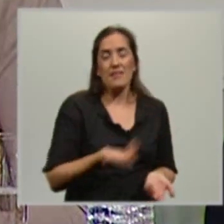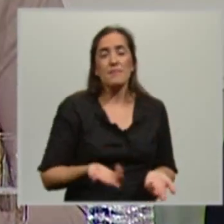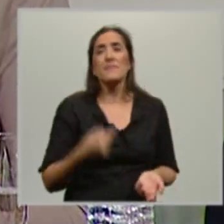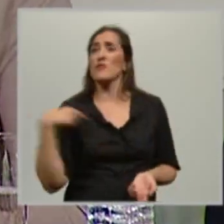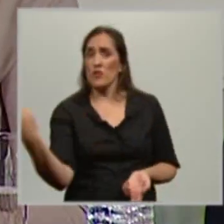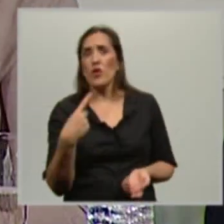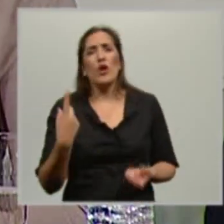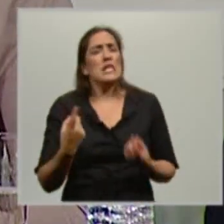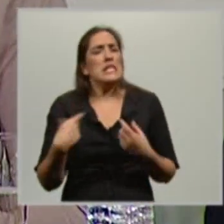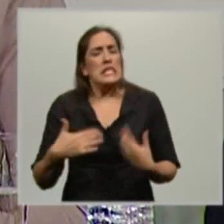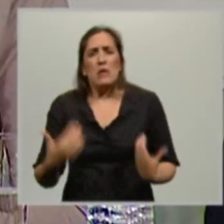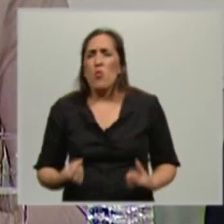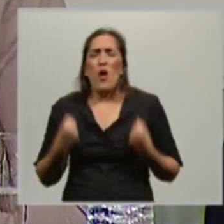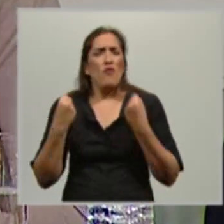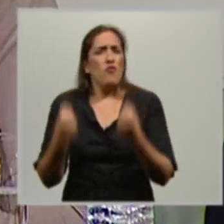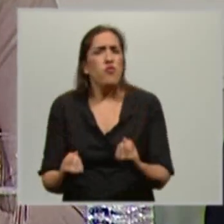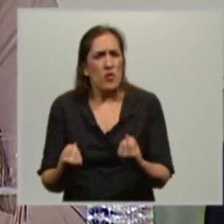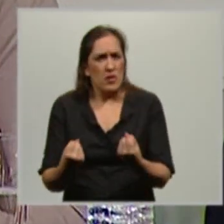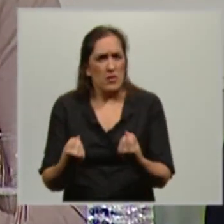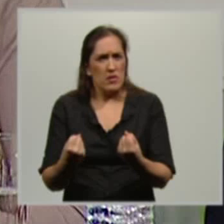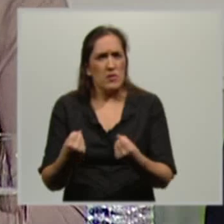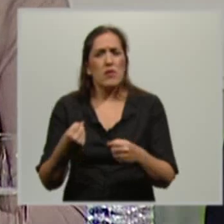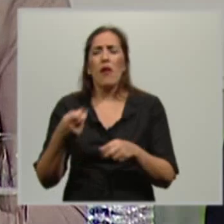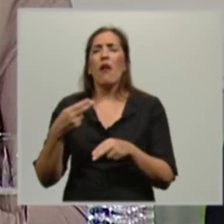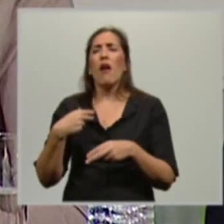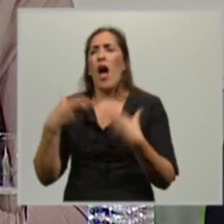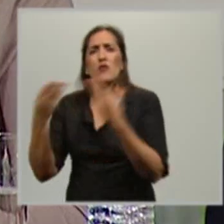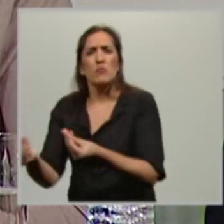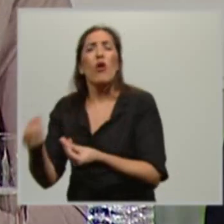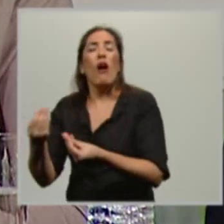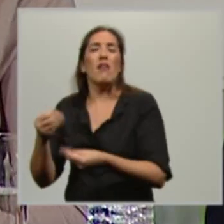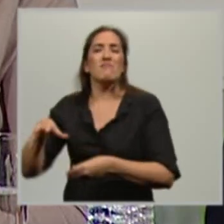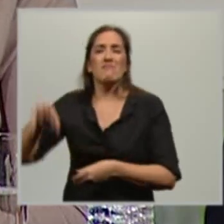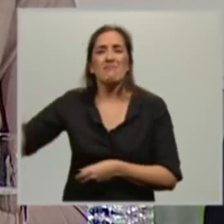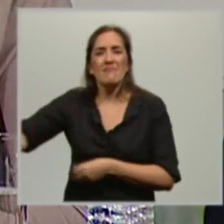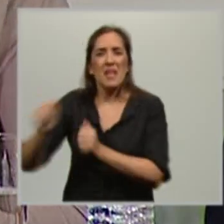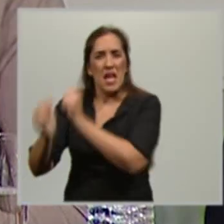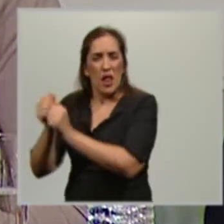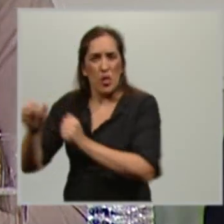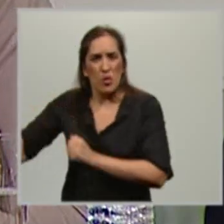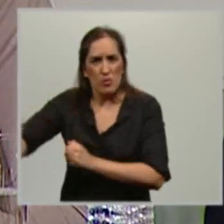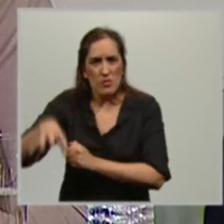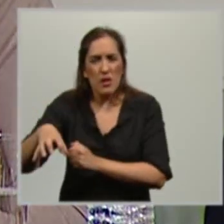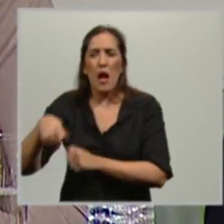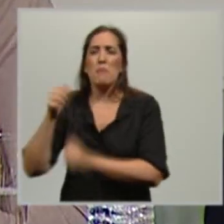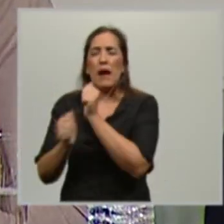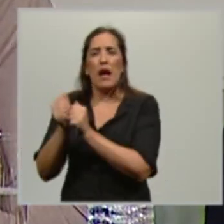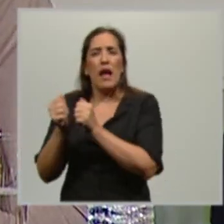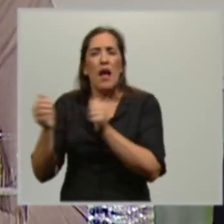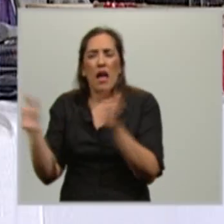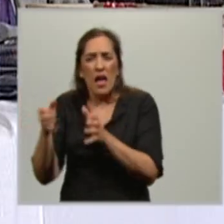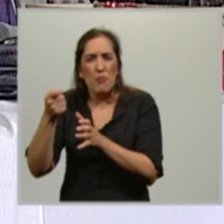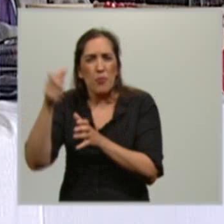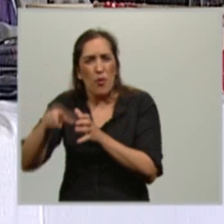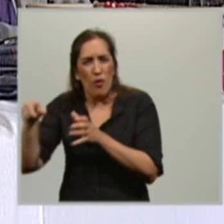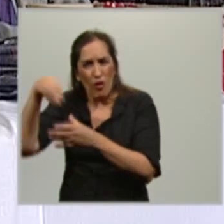estamos haciendo con los parques industriales, ayudando con fondos especiales para las pequeñas y medianas